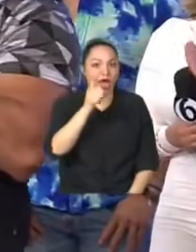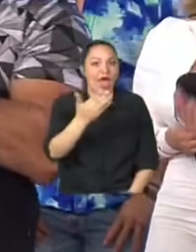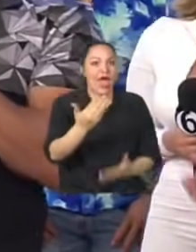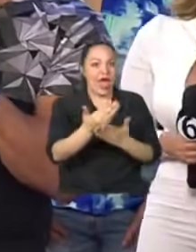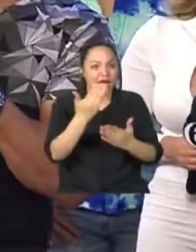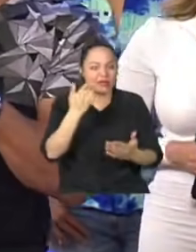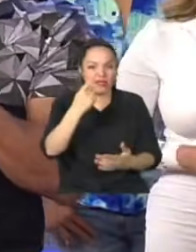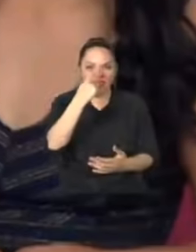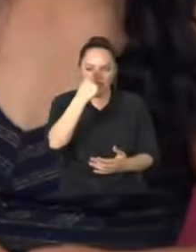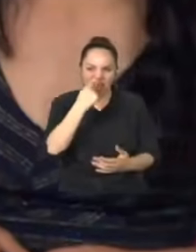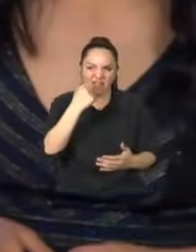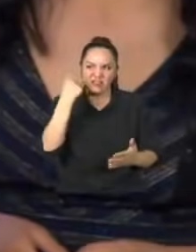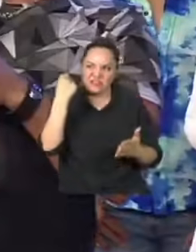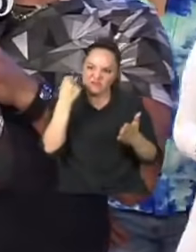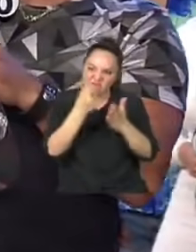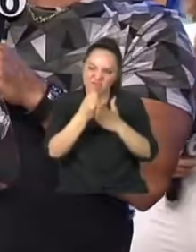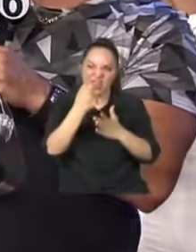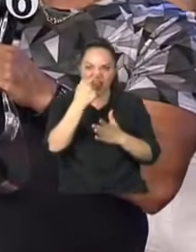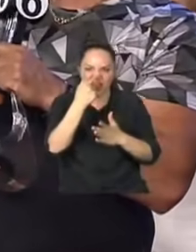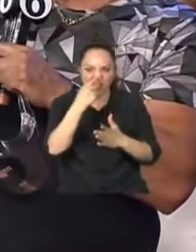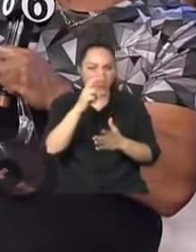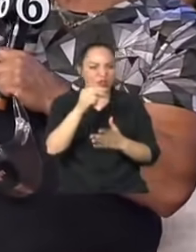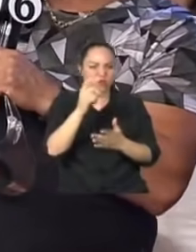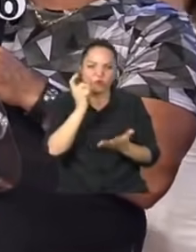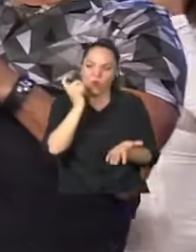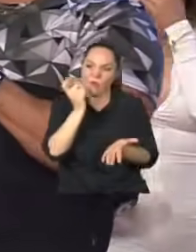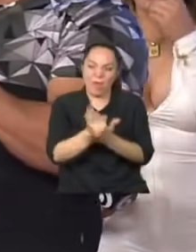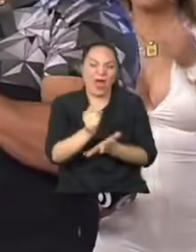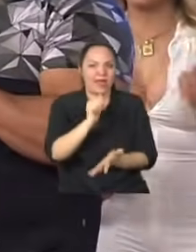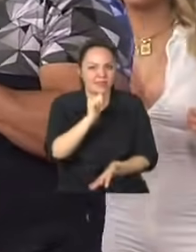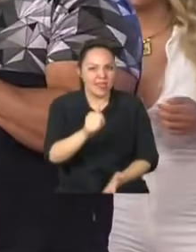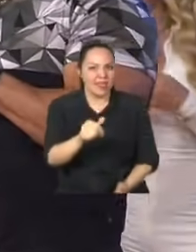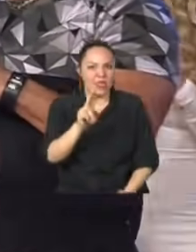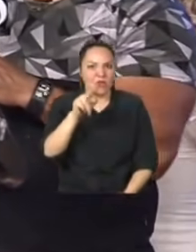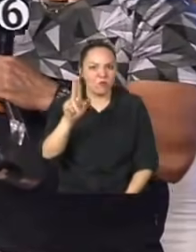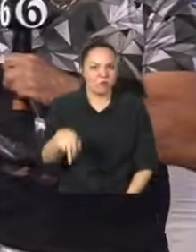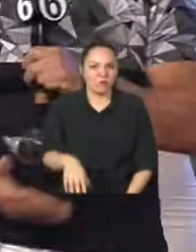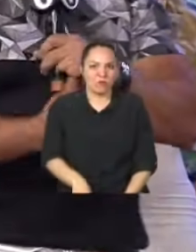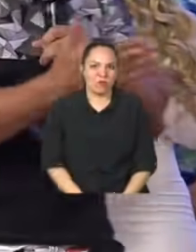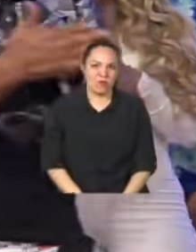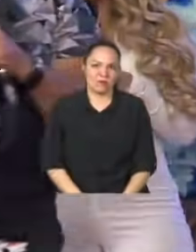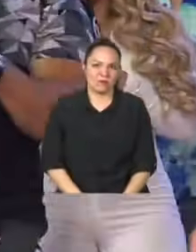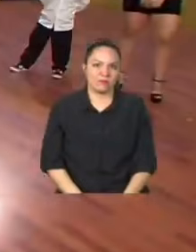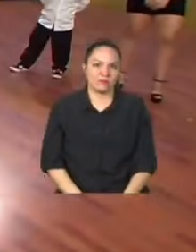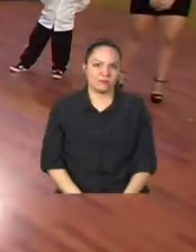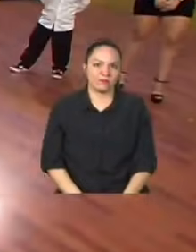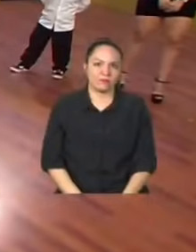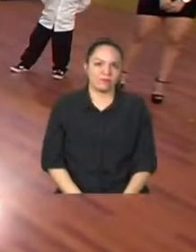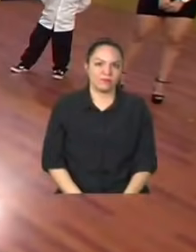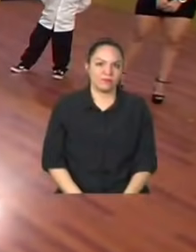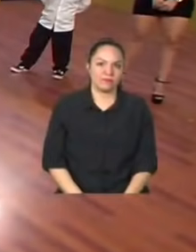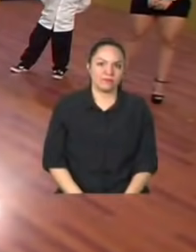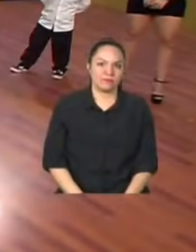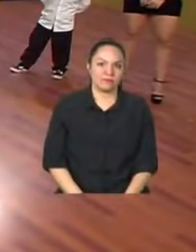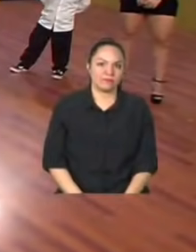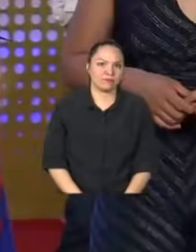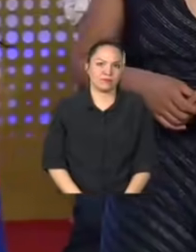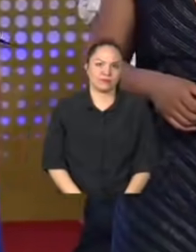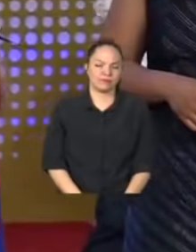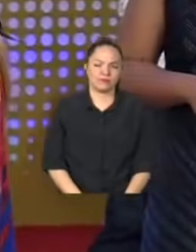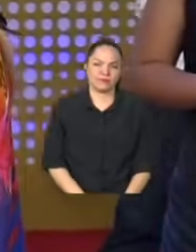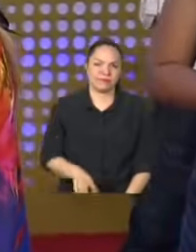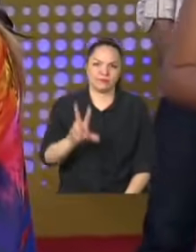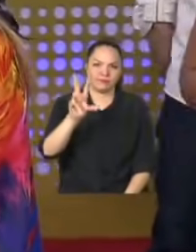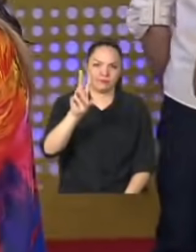hija. Desde esa vez. Y no pagaste. Desde esa vez no me dejé entrar al restaurante. Ay, no es cierto. No es cierto. No